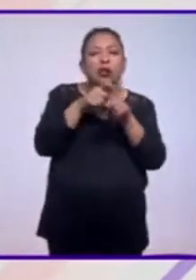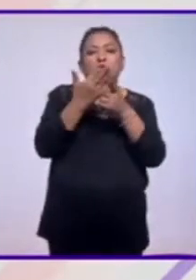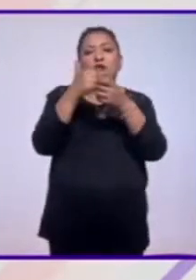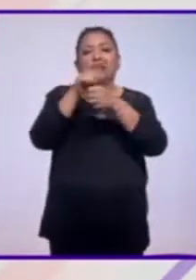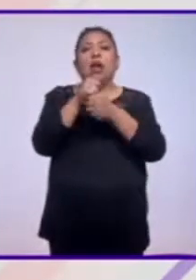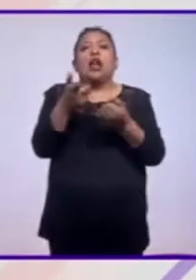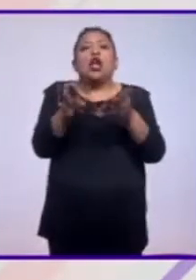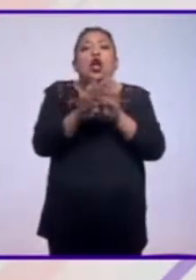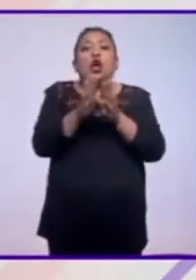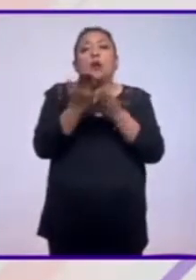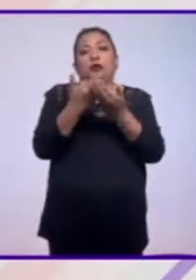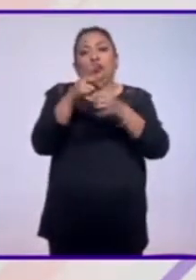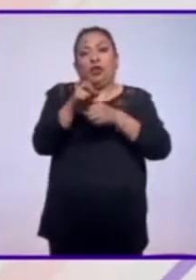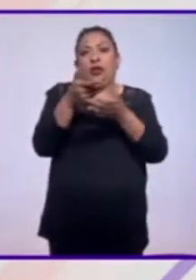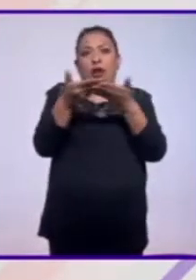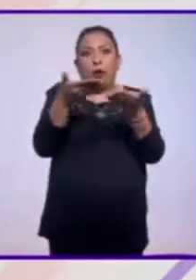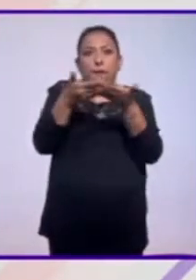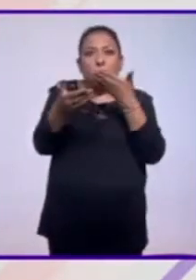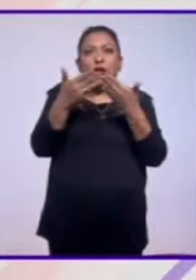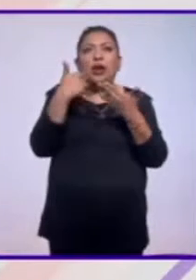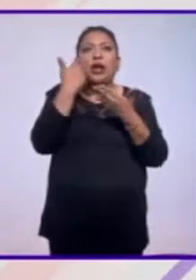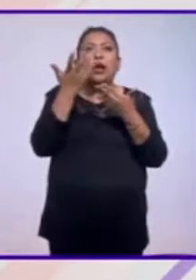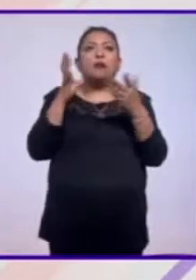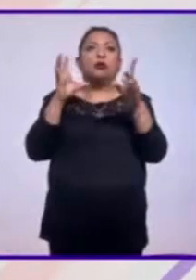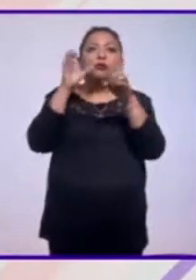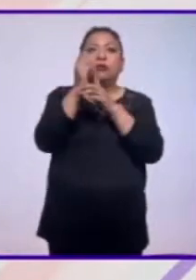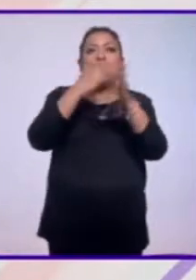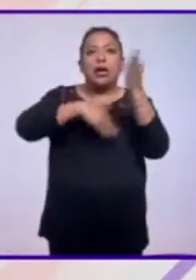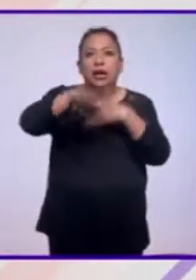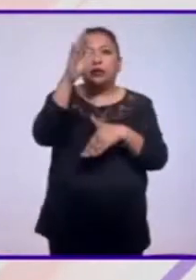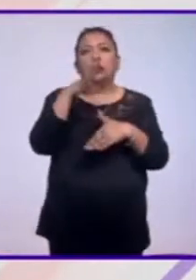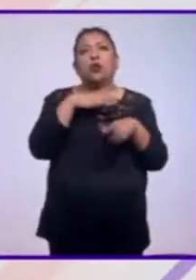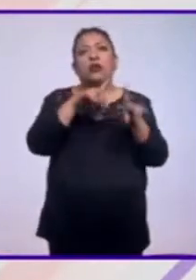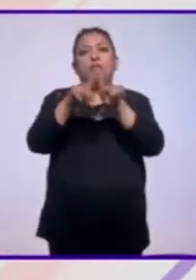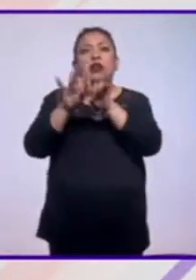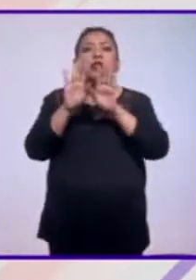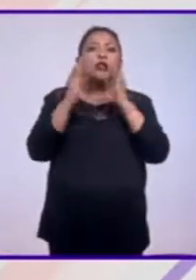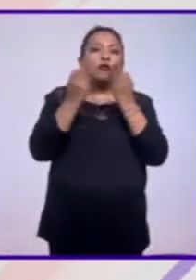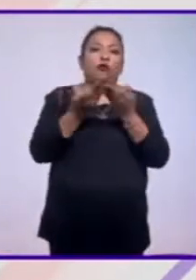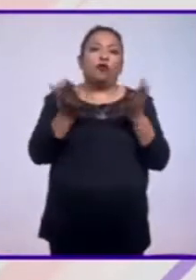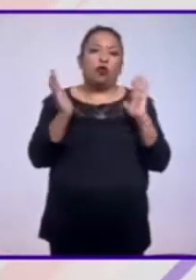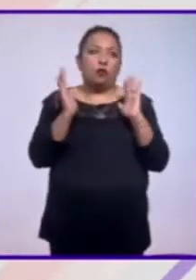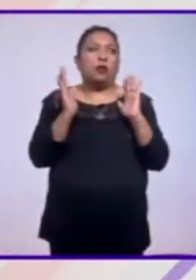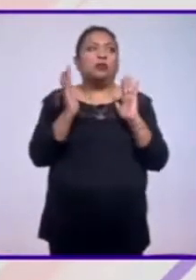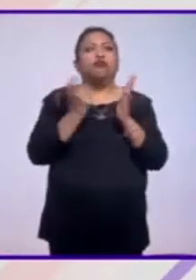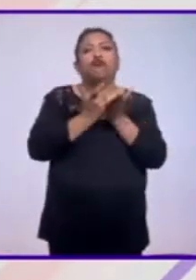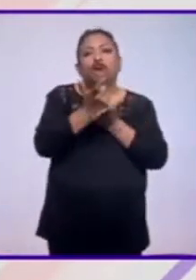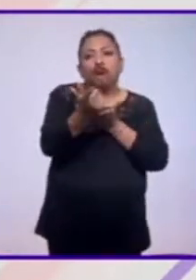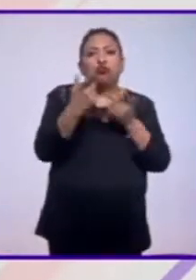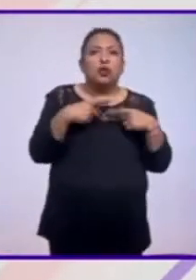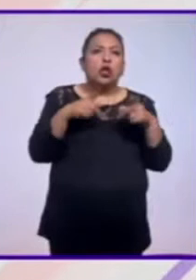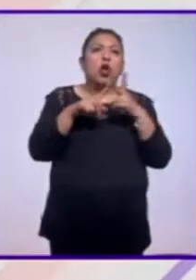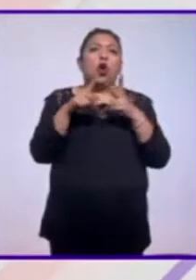social a cómo en la sociedad contemporánea perseguimos el éxito, ¿no? Y que hay muchas maneras, se puede ser un asalariado, se puede ser